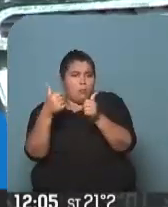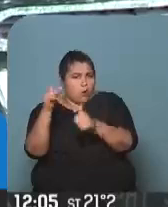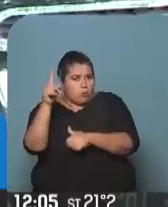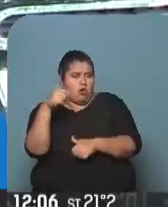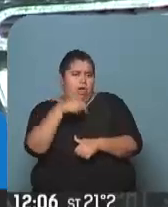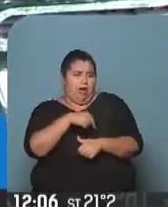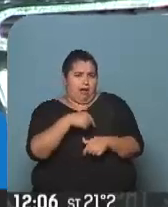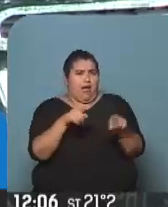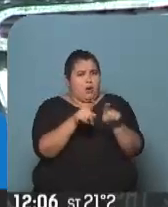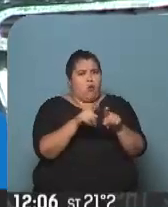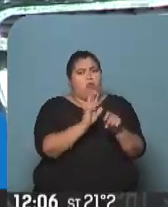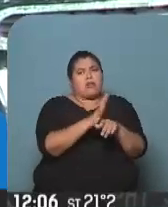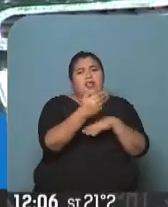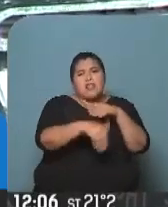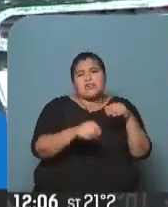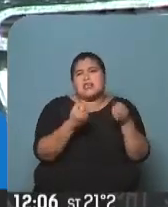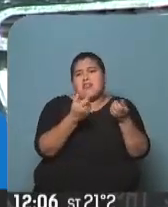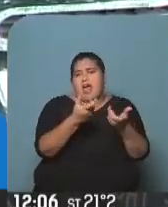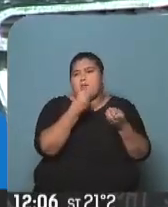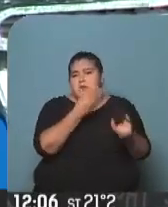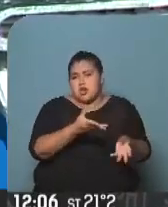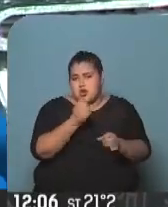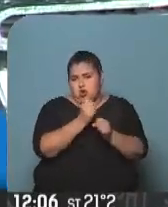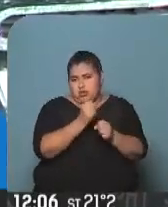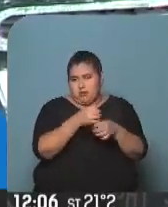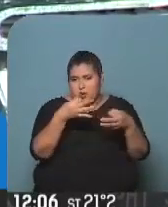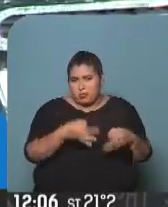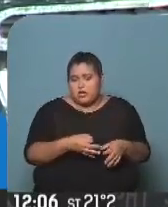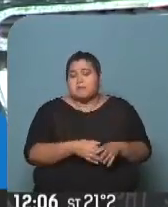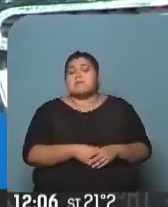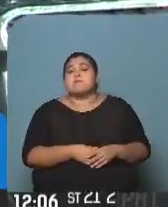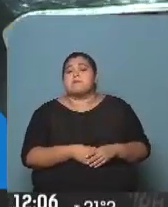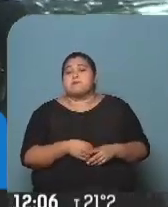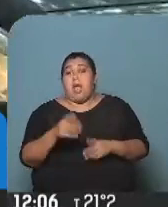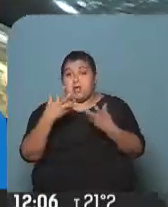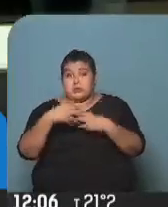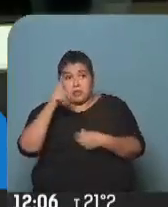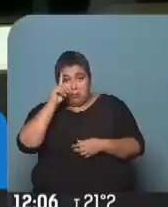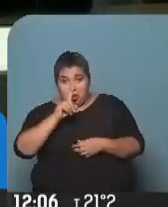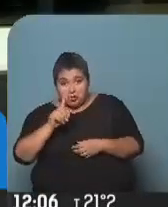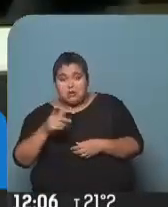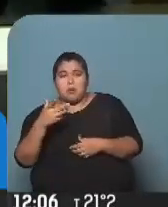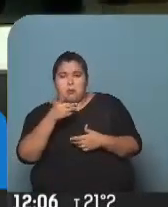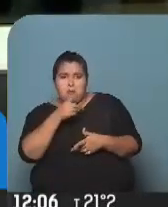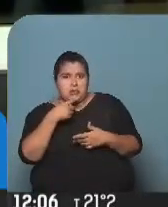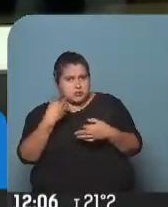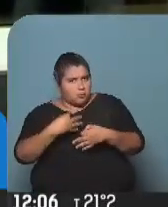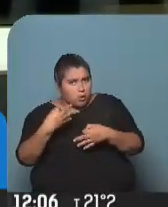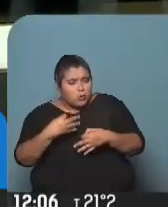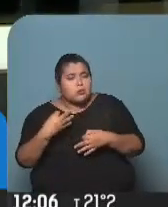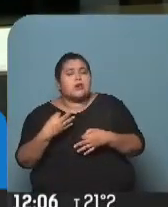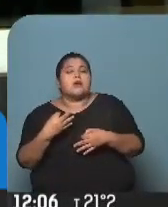creo que este lo va a ayudar a los taxis también a mejorar el servicio. La verdad que no sabía del sistema, pero me parece excelente. O sea, todo